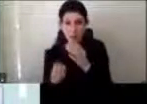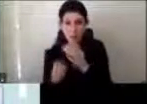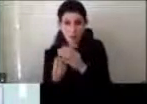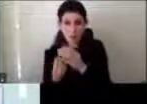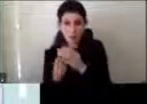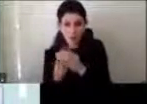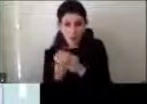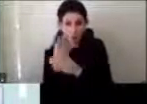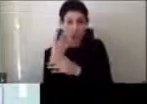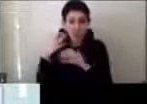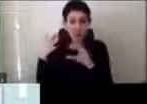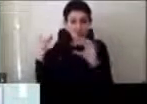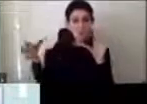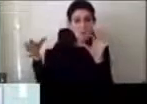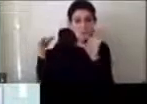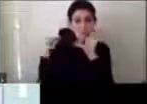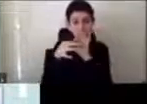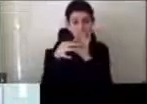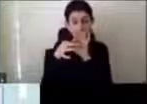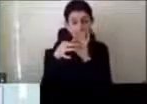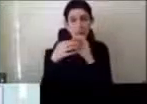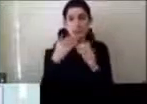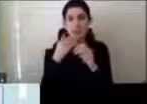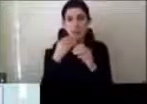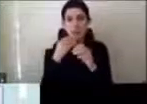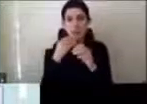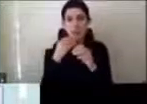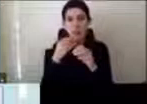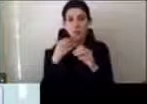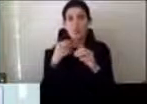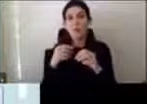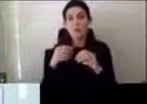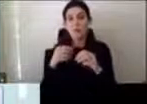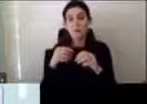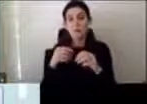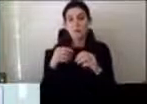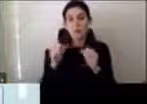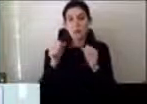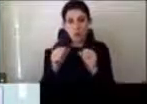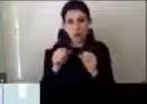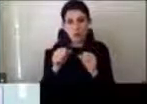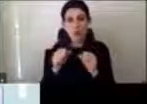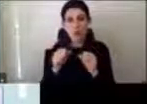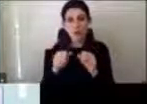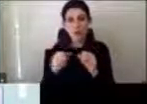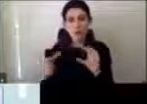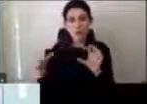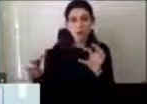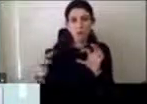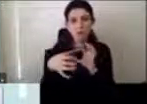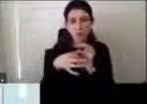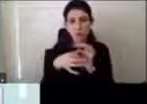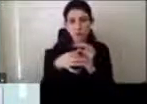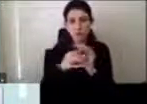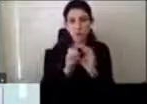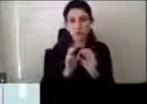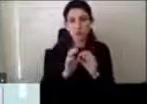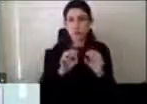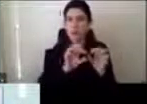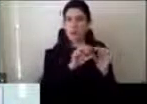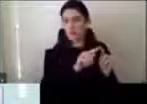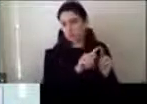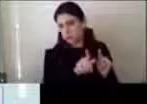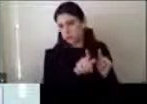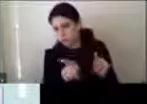estas conexiones crezcan, ¿no es cierto?, a veces hacen un recorrido bastante extenso para